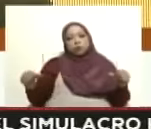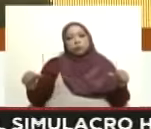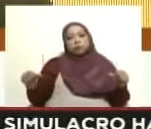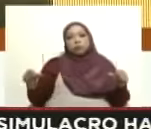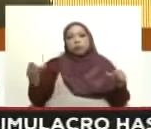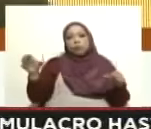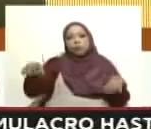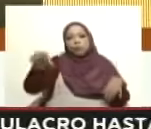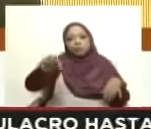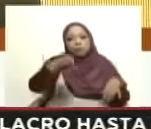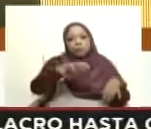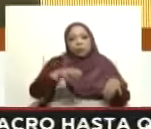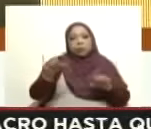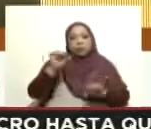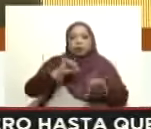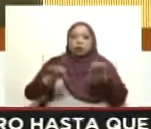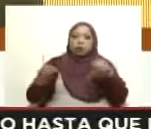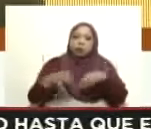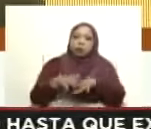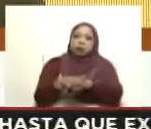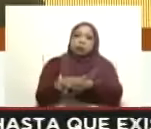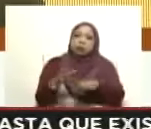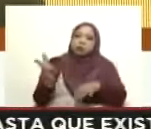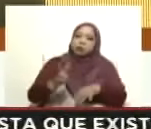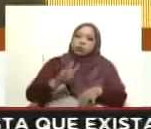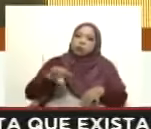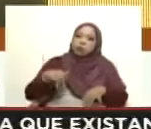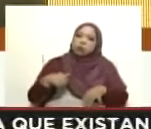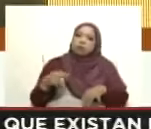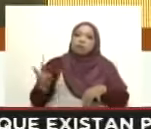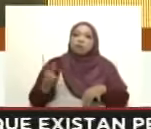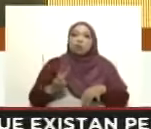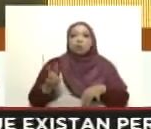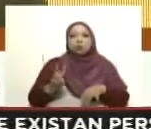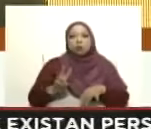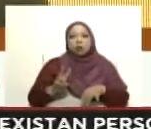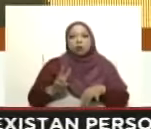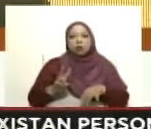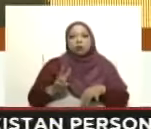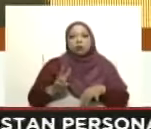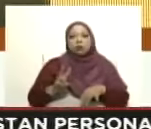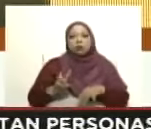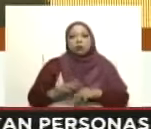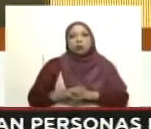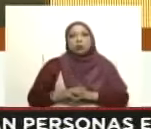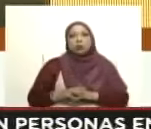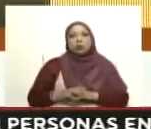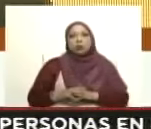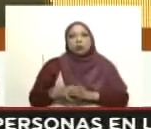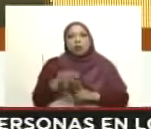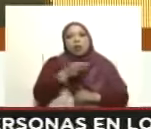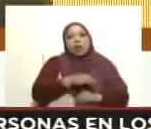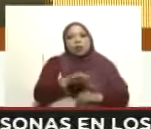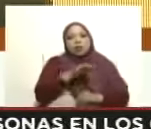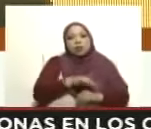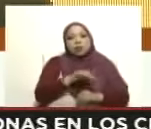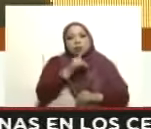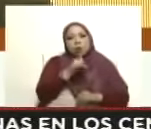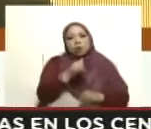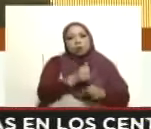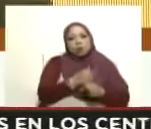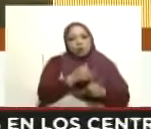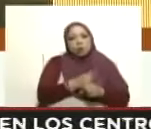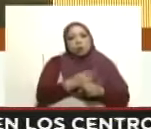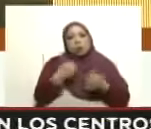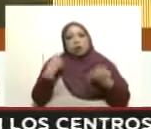región y para defender la integridad de nuestro país qué va a venir ese señor que es un arrastrado que es